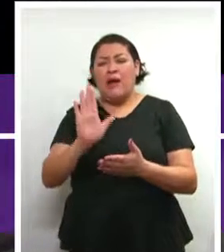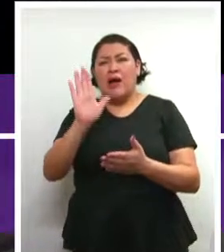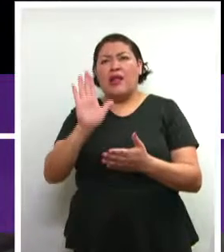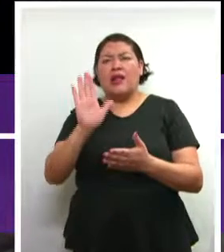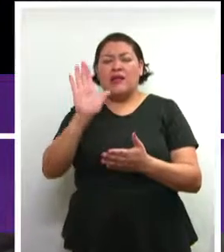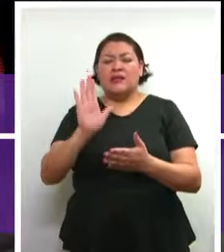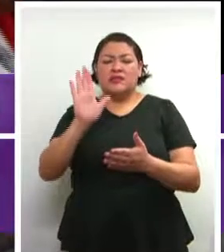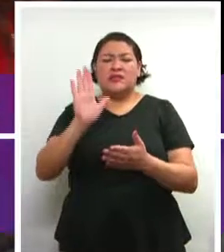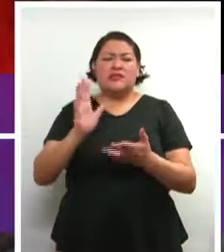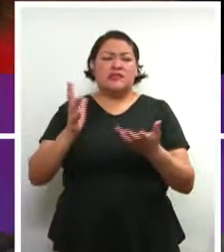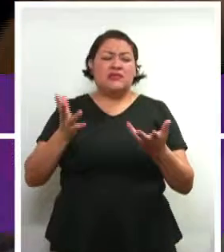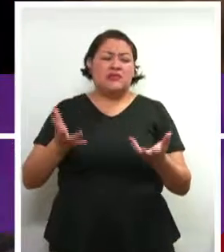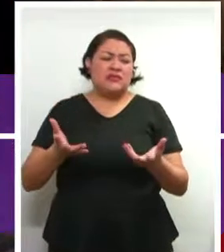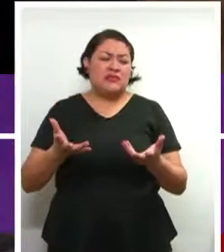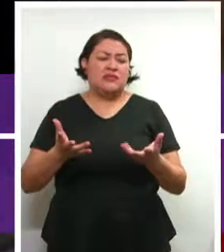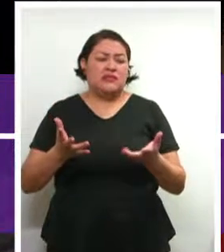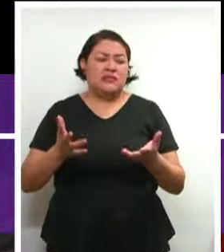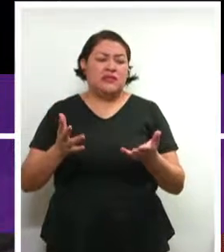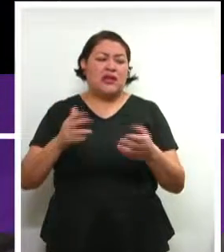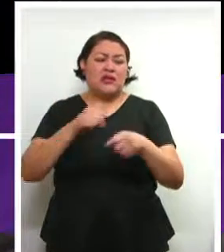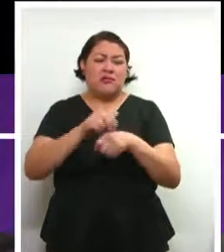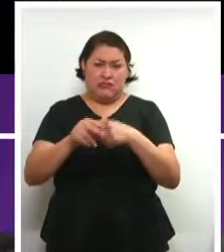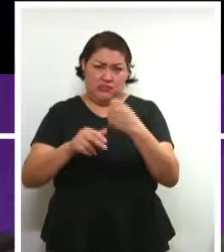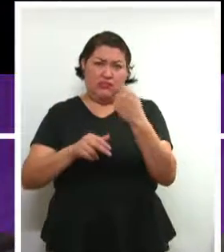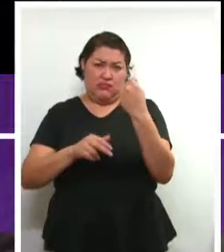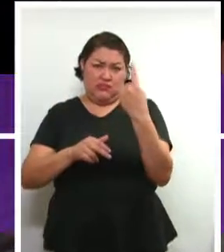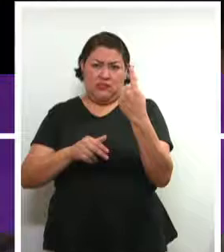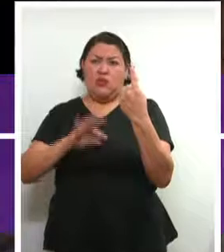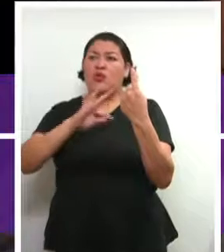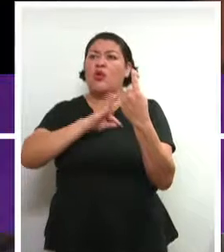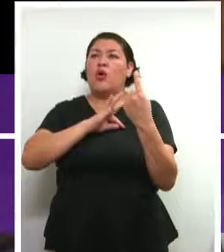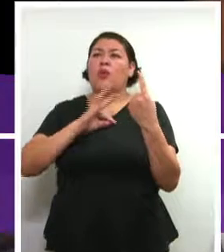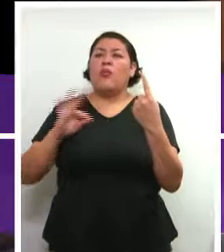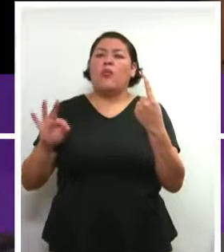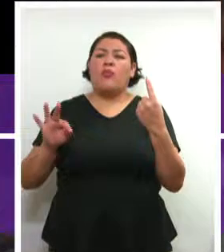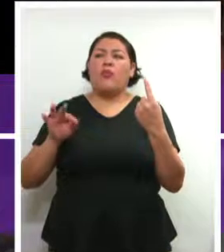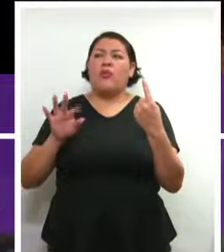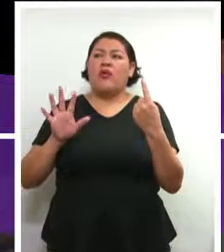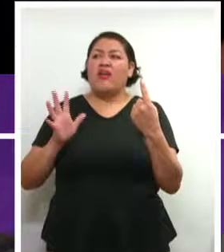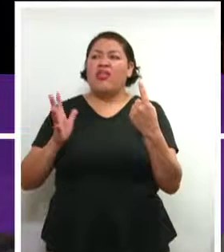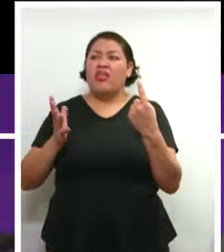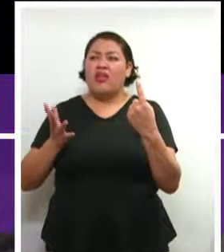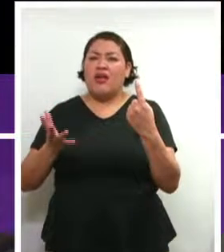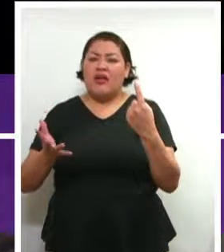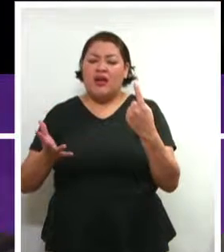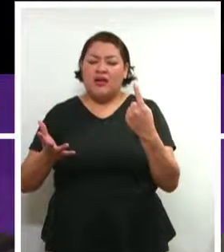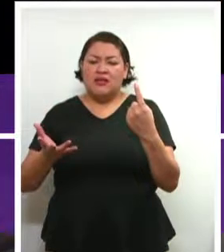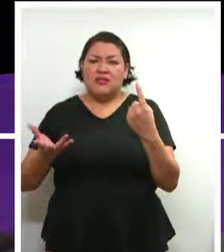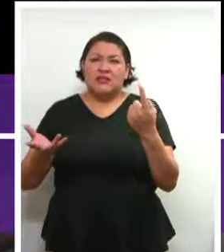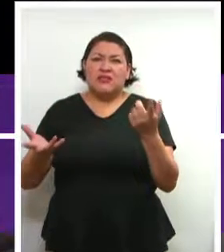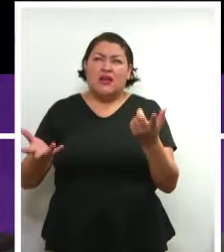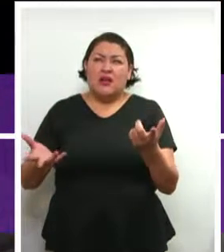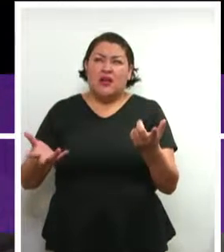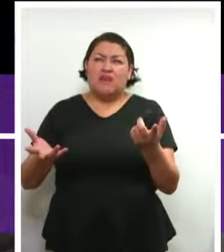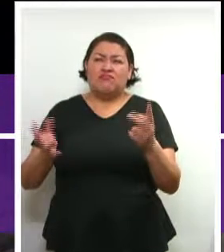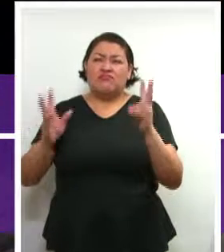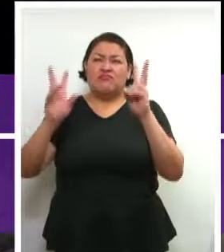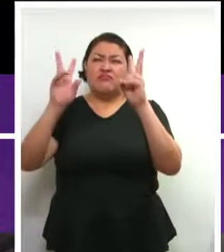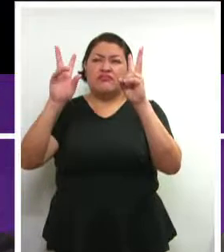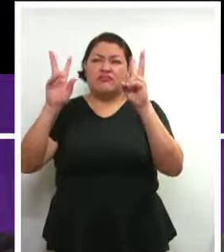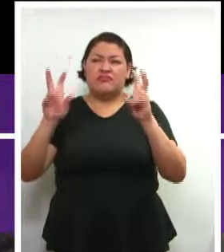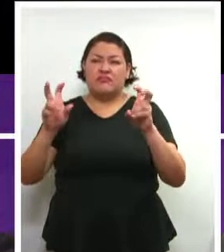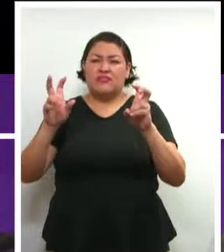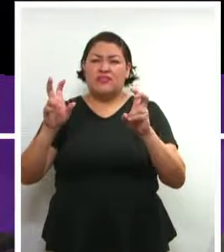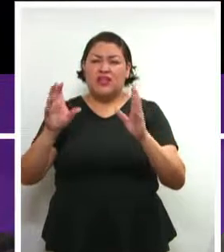poder, por ejemplo, punto 1, hacer una caracterización sobre el tema de los